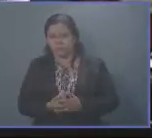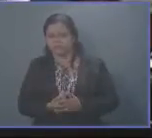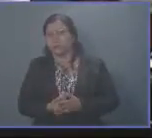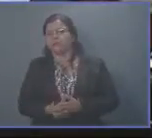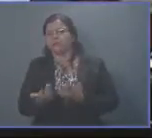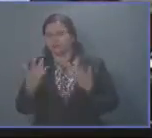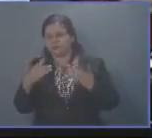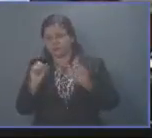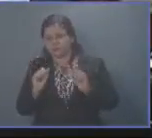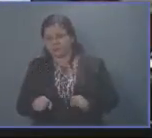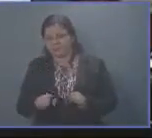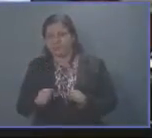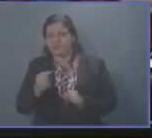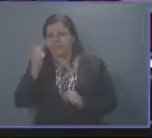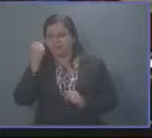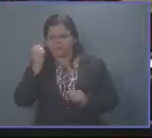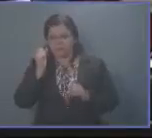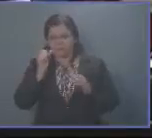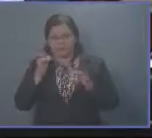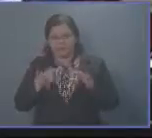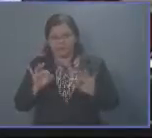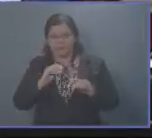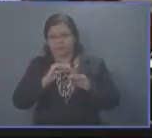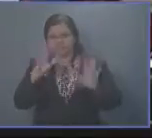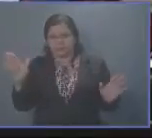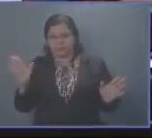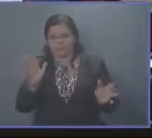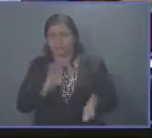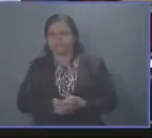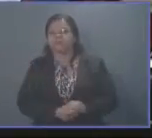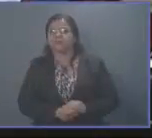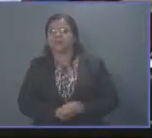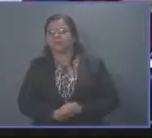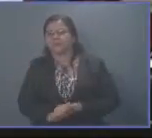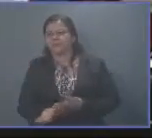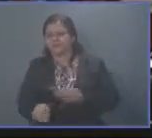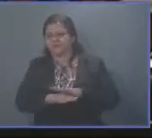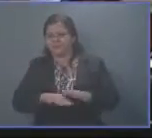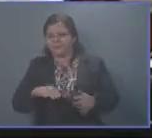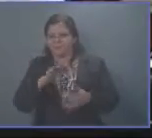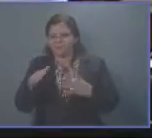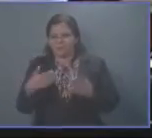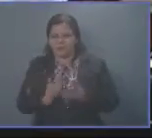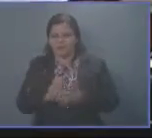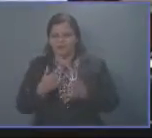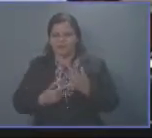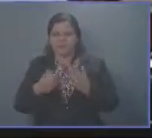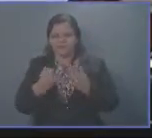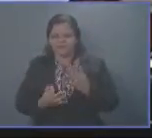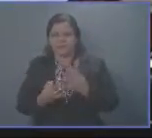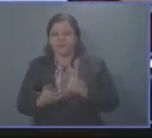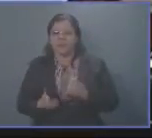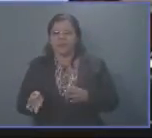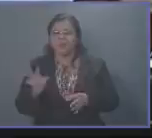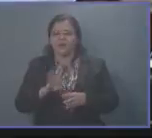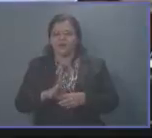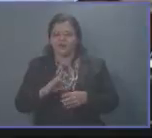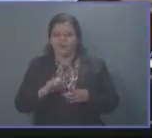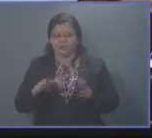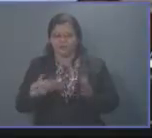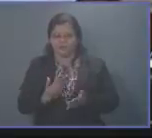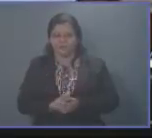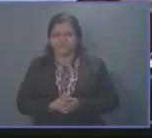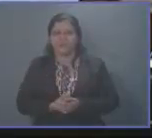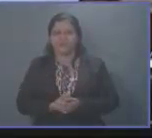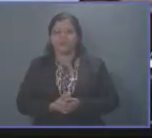logran defenderse adecuadamente, puesto que en el marco regulatorio resulta incompleto o